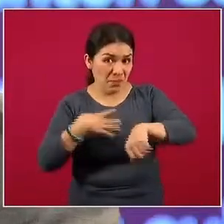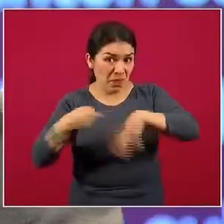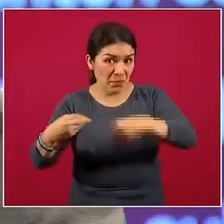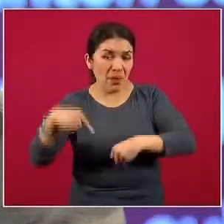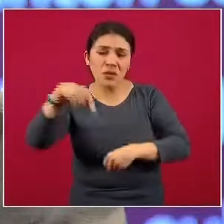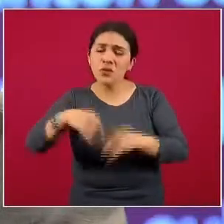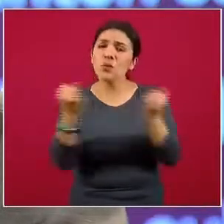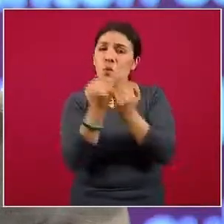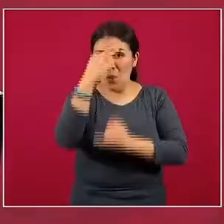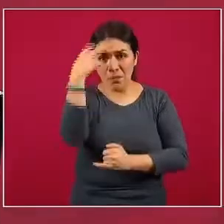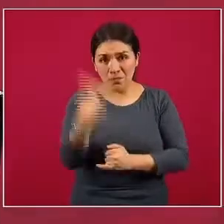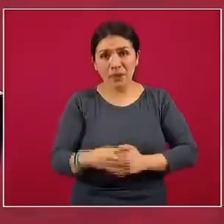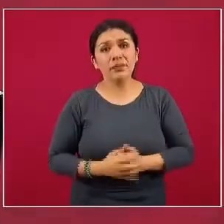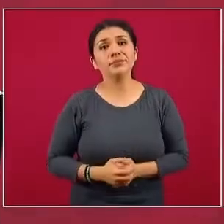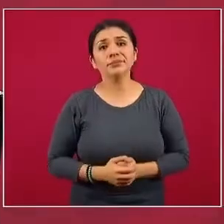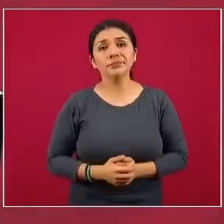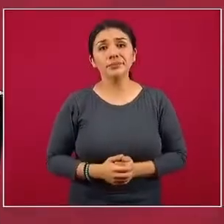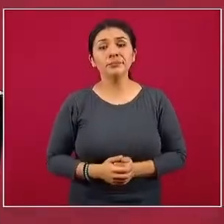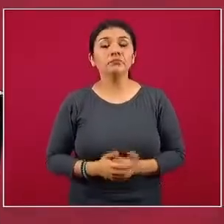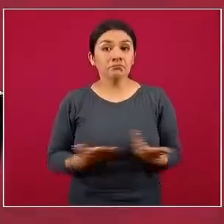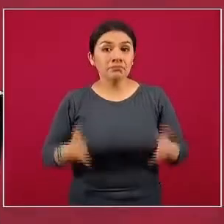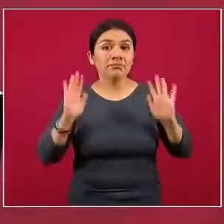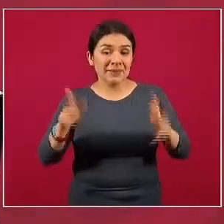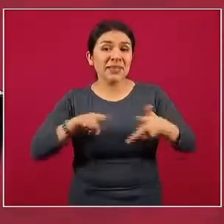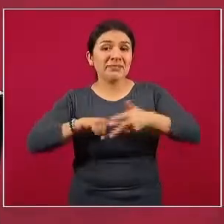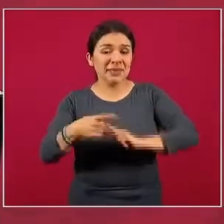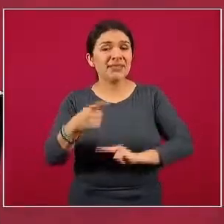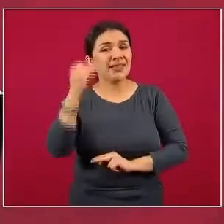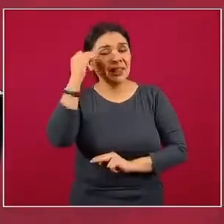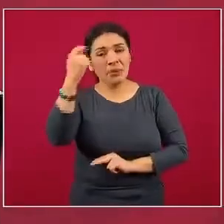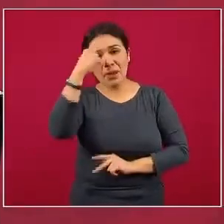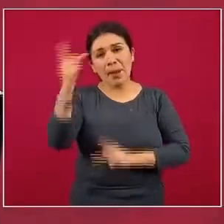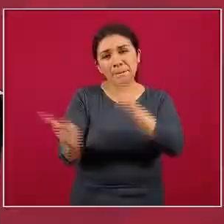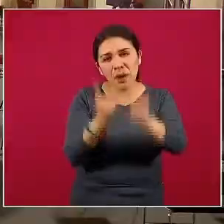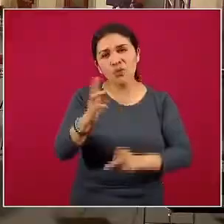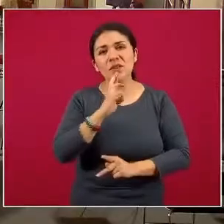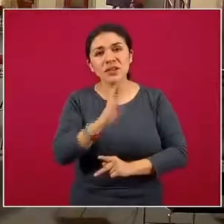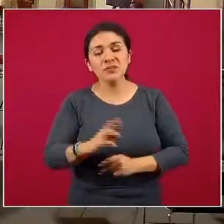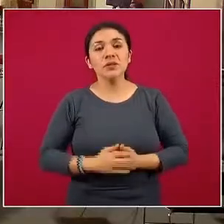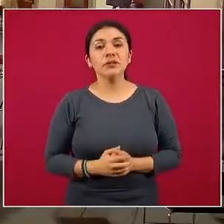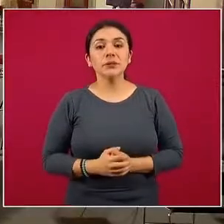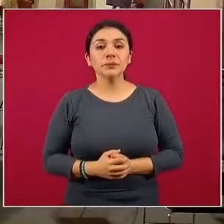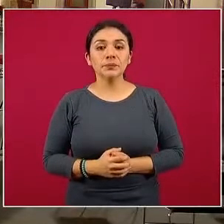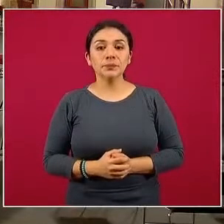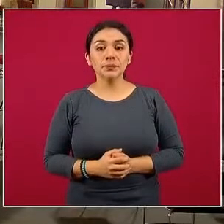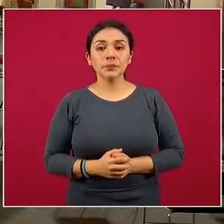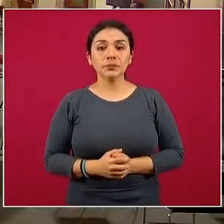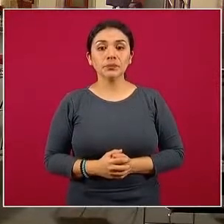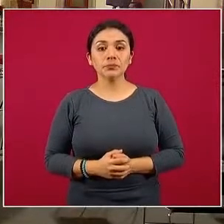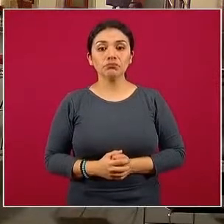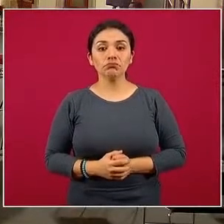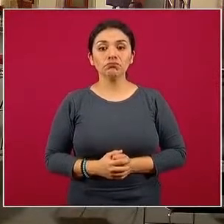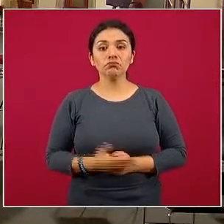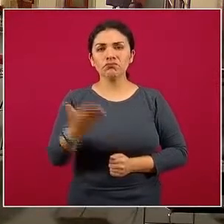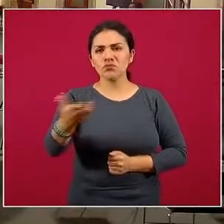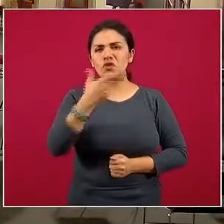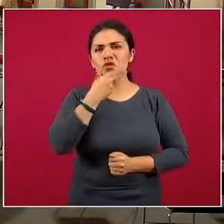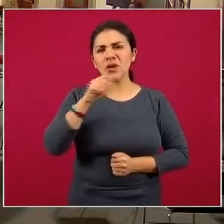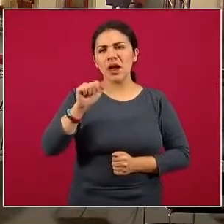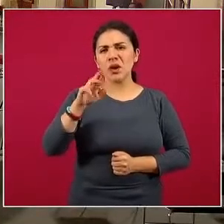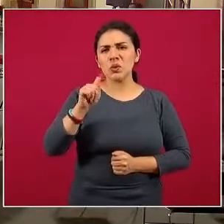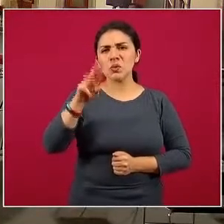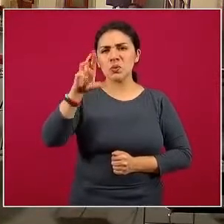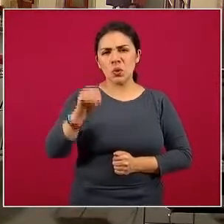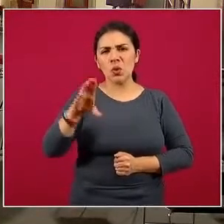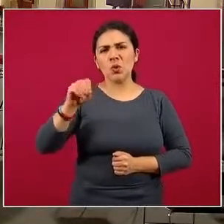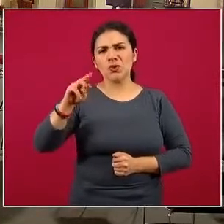también en México. Vamos a abrir a preguntas y comentarios. Vamos a empezar con Arturo Contreras, de Pie